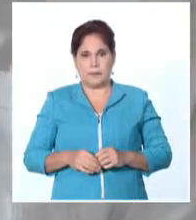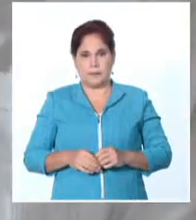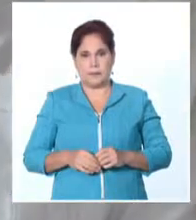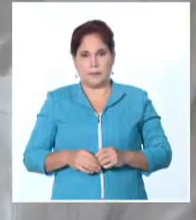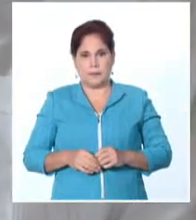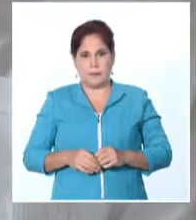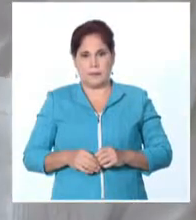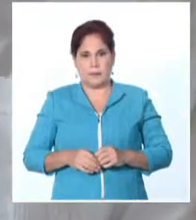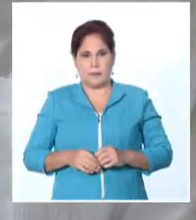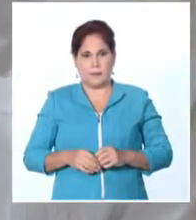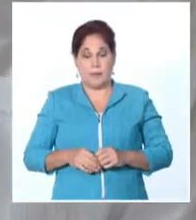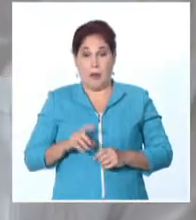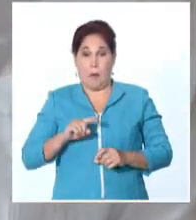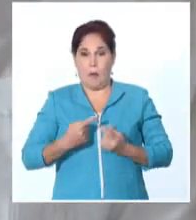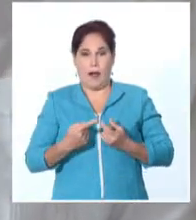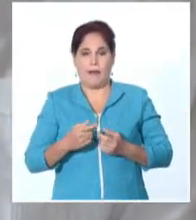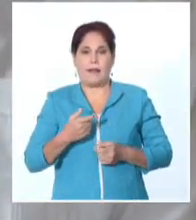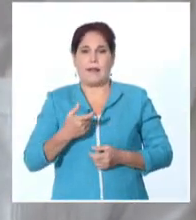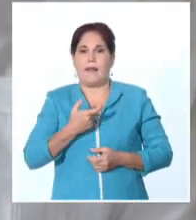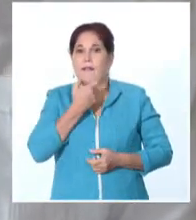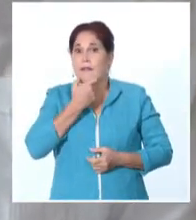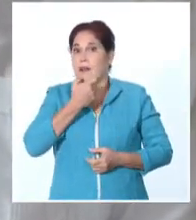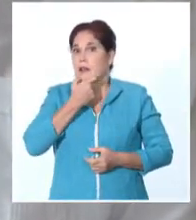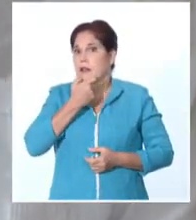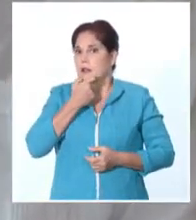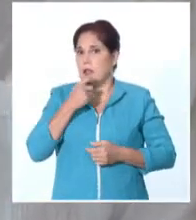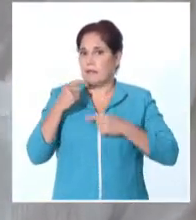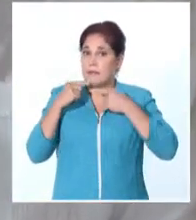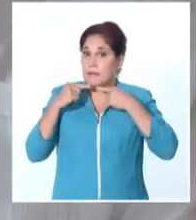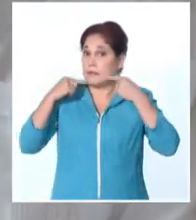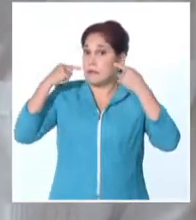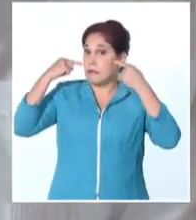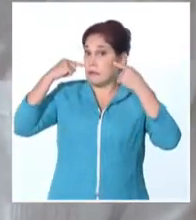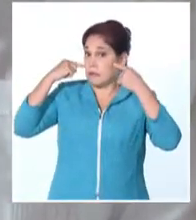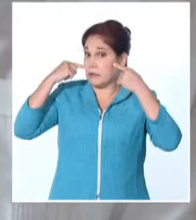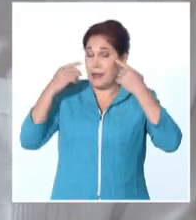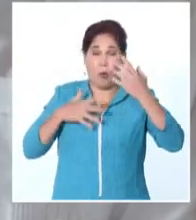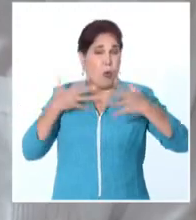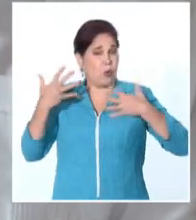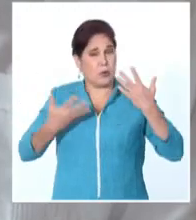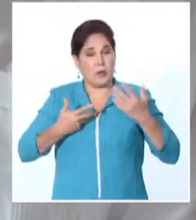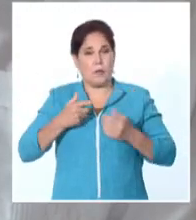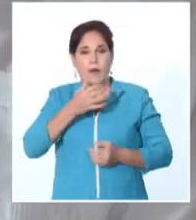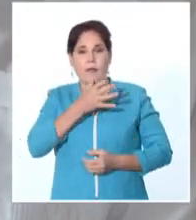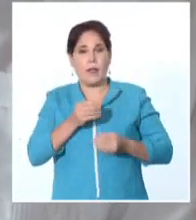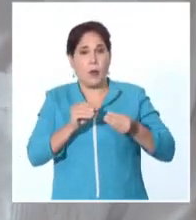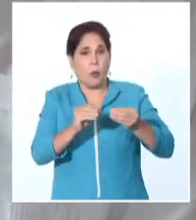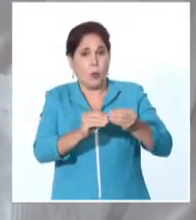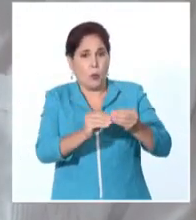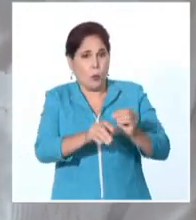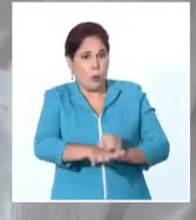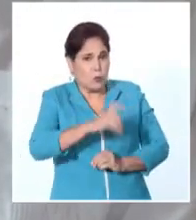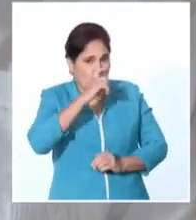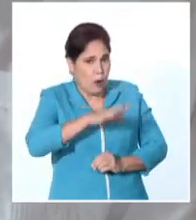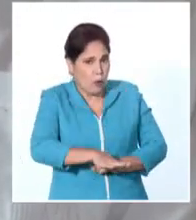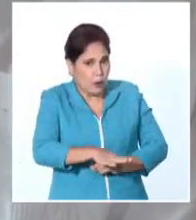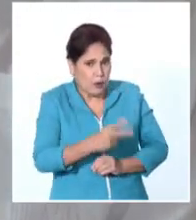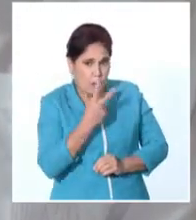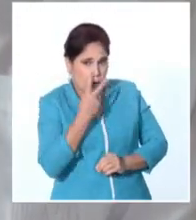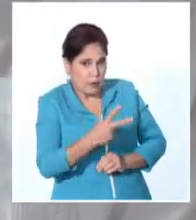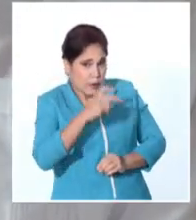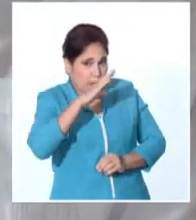Y esa sonrisa cuando él estaba con los niños, esa alegría de él estar con los niños, es una cosa